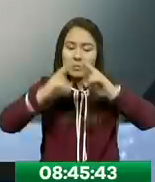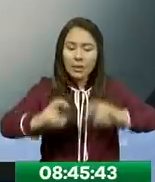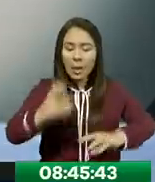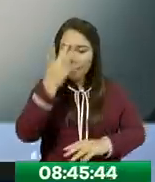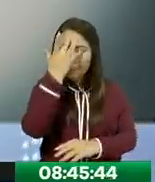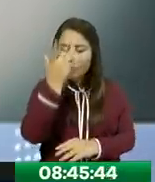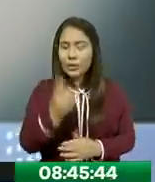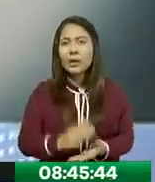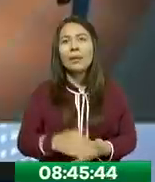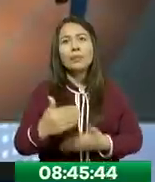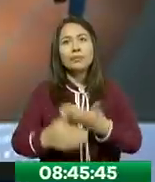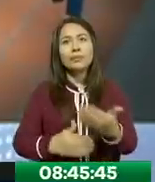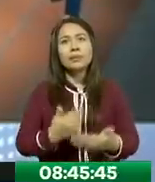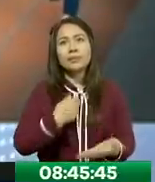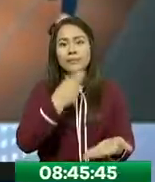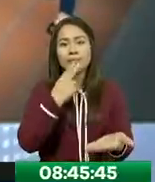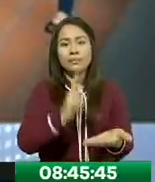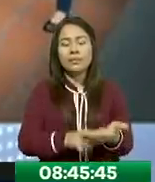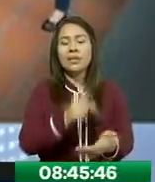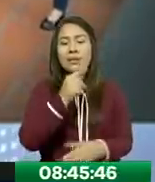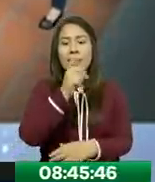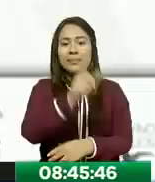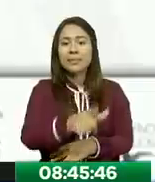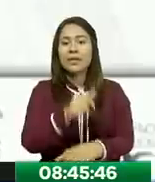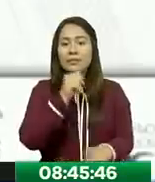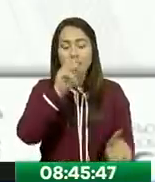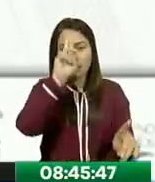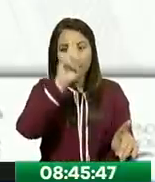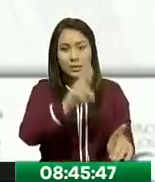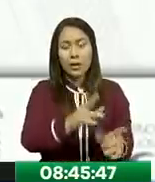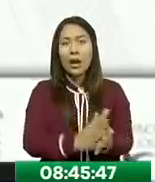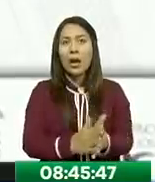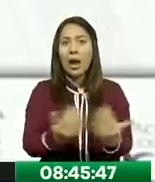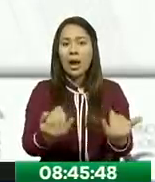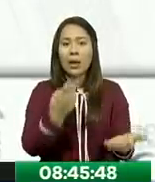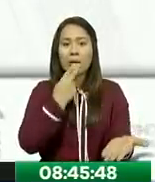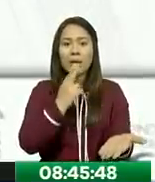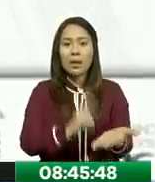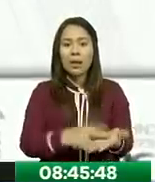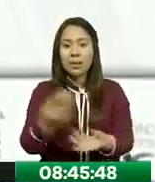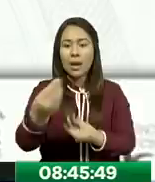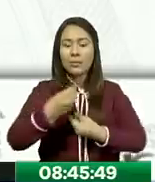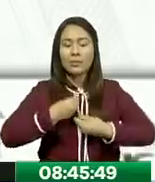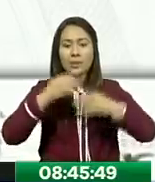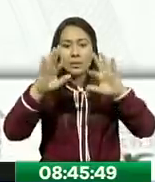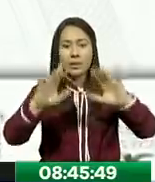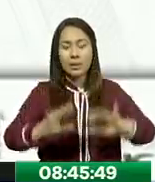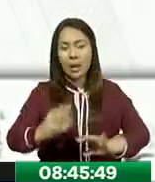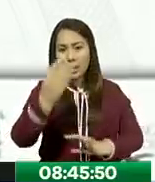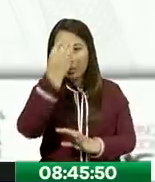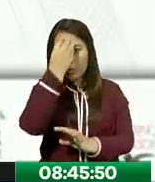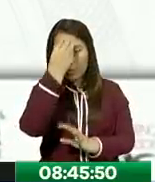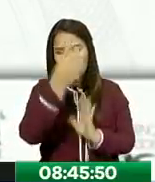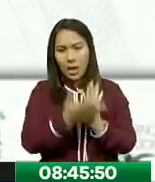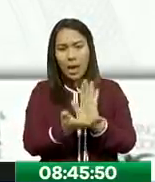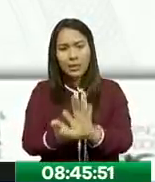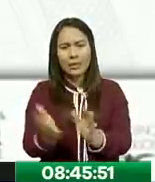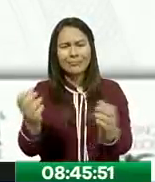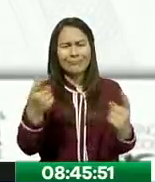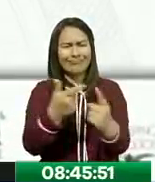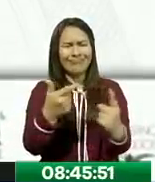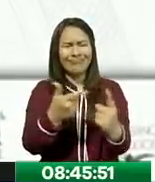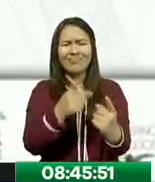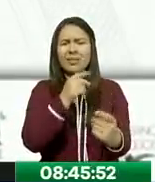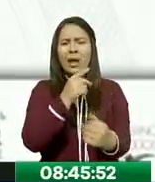igual se investiga, se manda a citar a todos los que conozcan del hecho. Según un comunicado de la Subsecretaría de Educación, ante una supuesta agresión